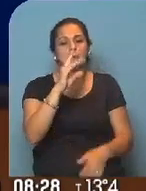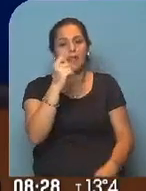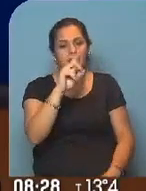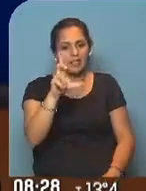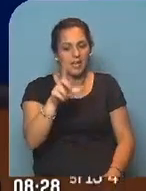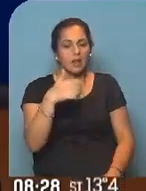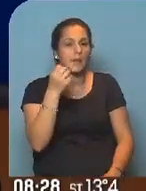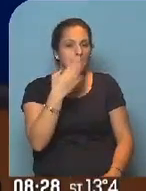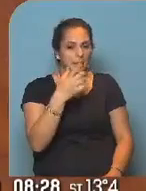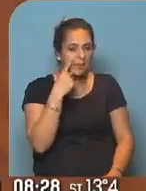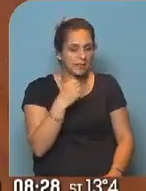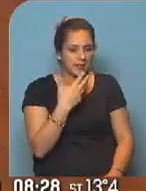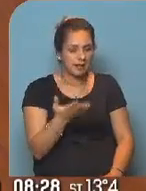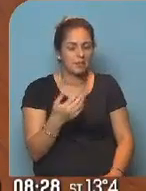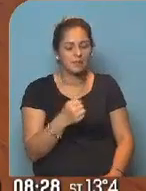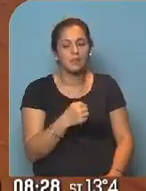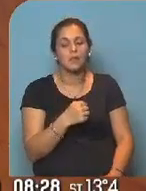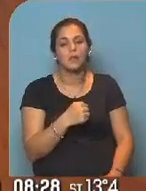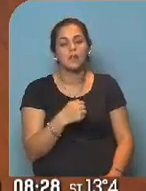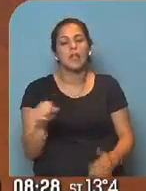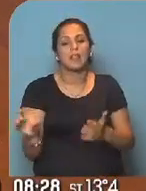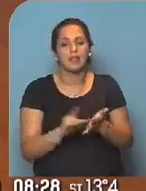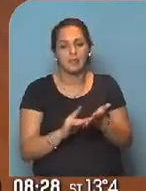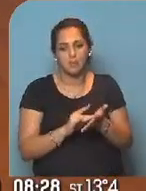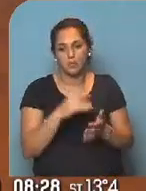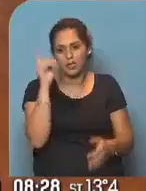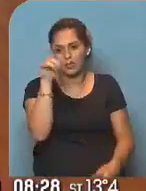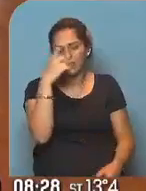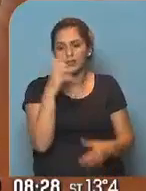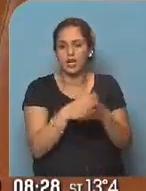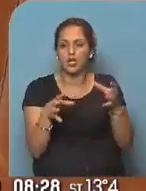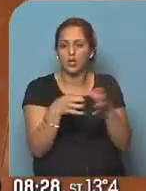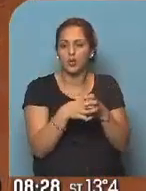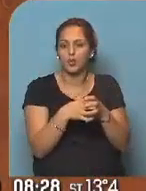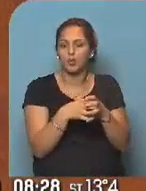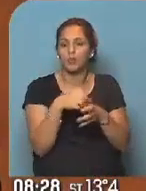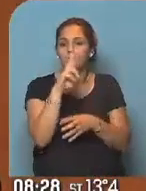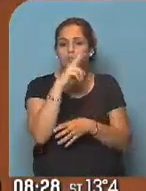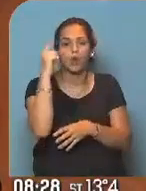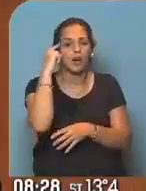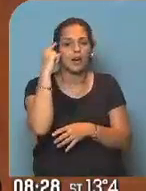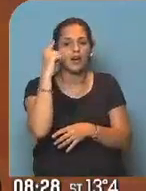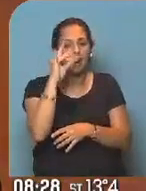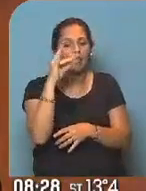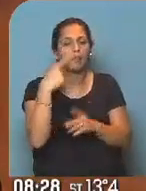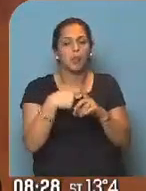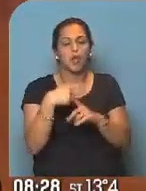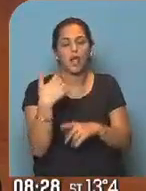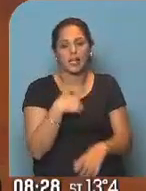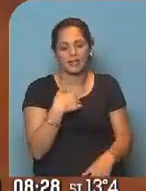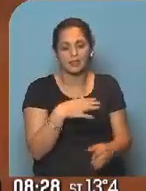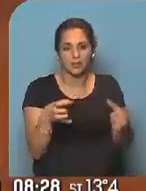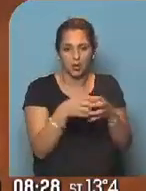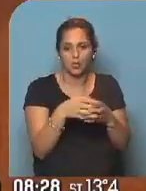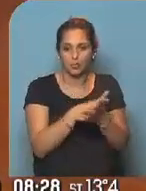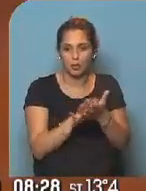muy bien un gran gusto bueno a ver daniel arroyo diputado nacional bloque red por argentina nuevo bloque en el congreso